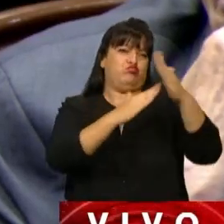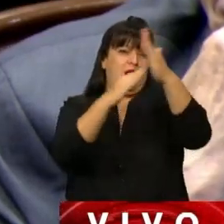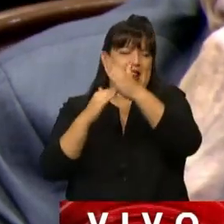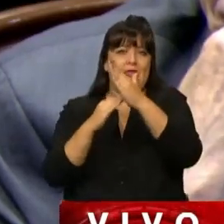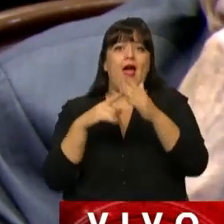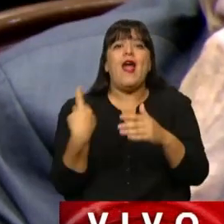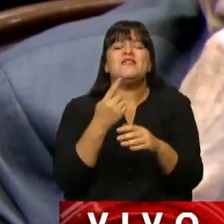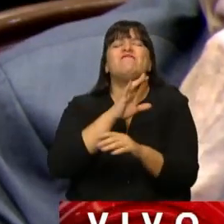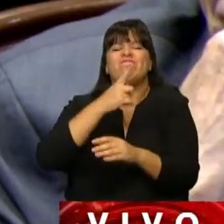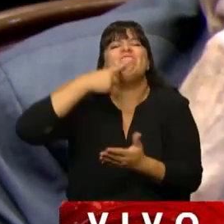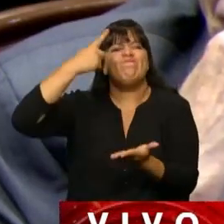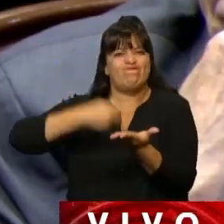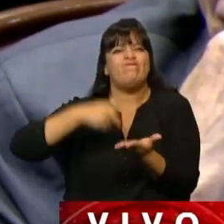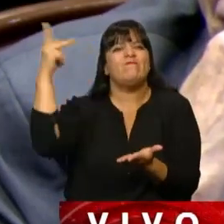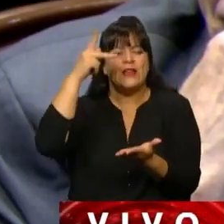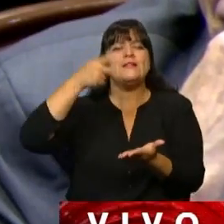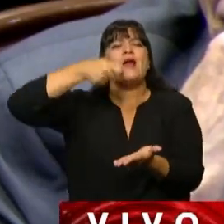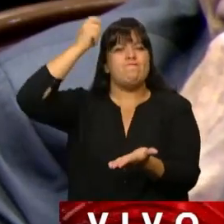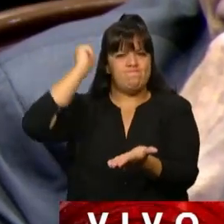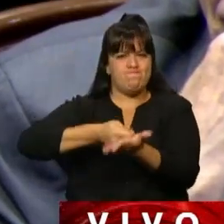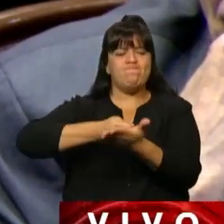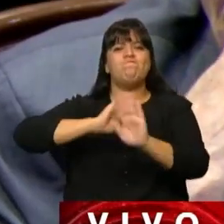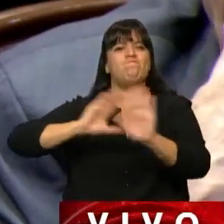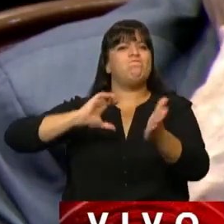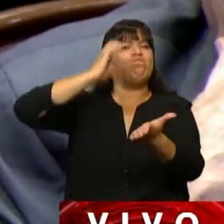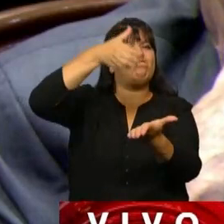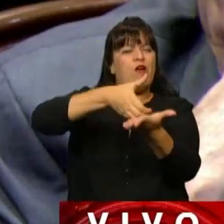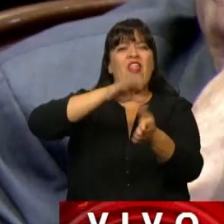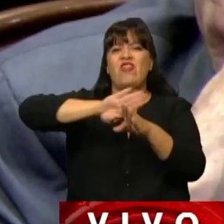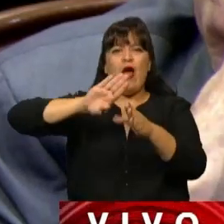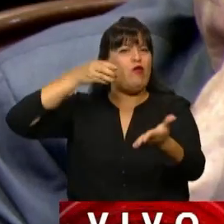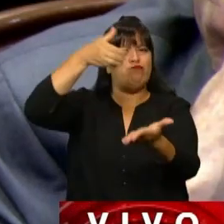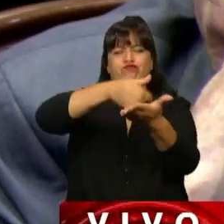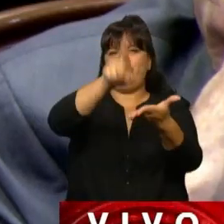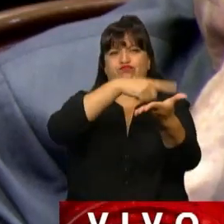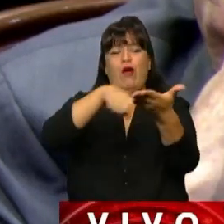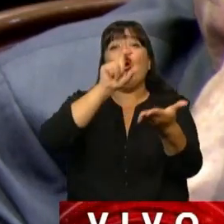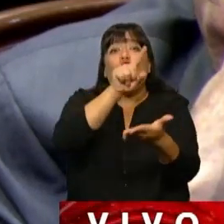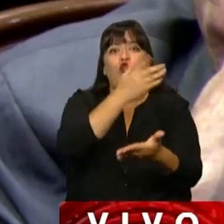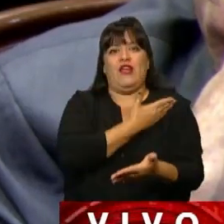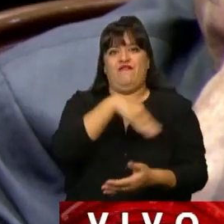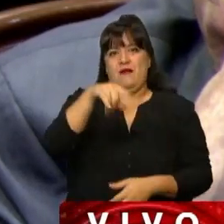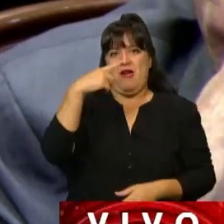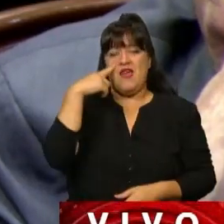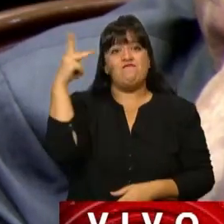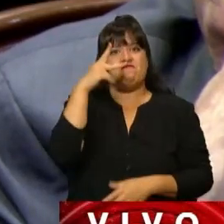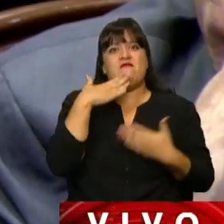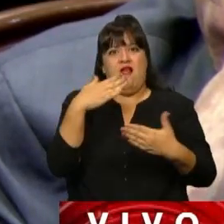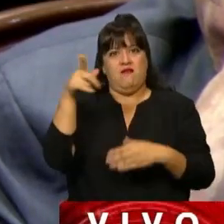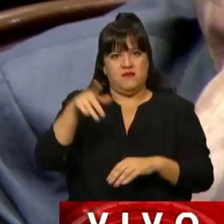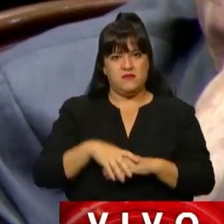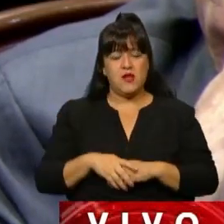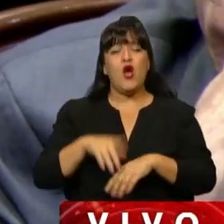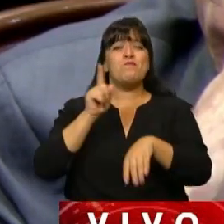la cancelación total del saldo de la deuda con el Fondo Monetario Internacional. Los primeros días